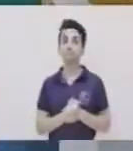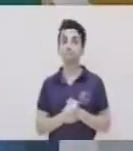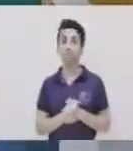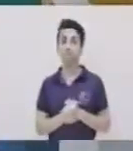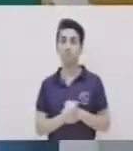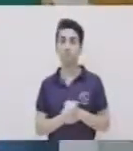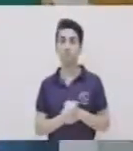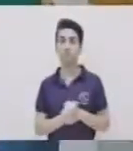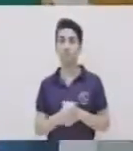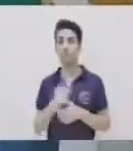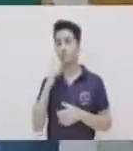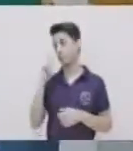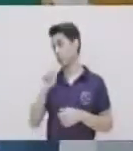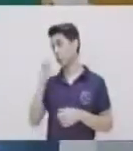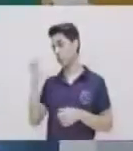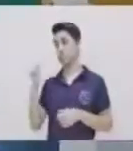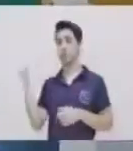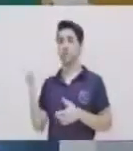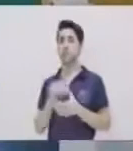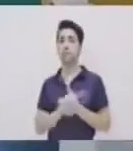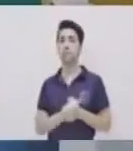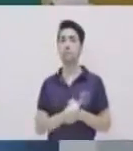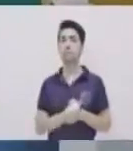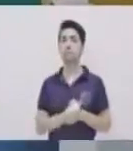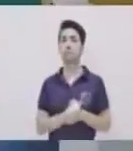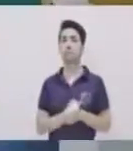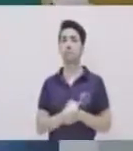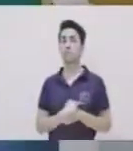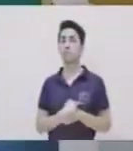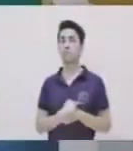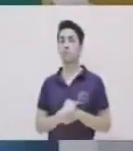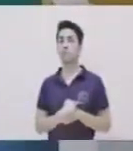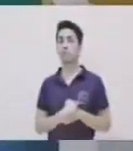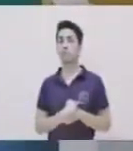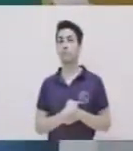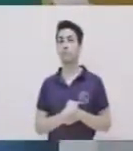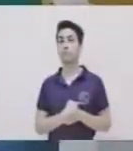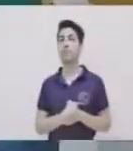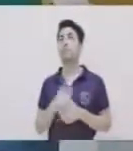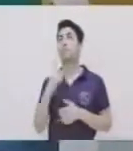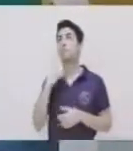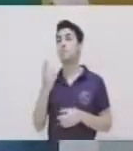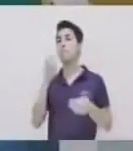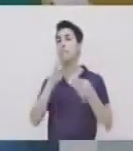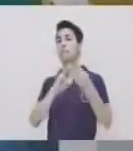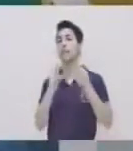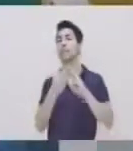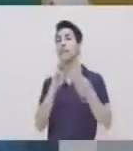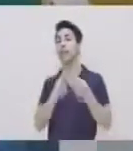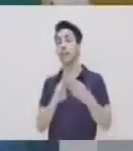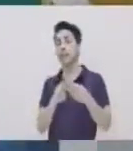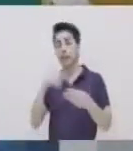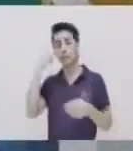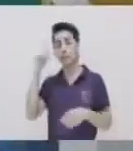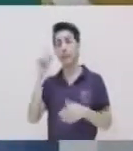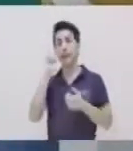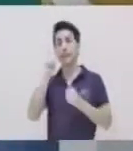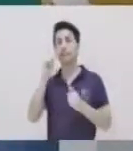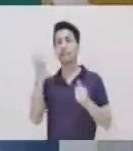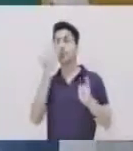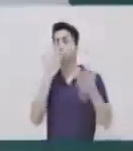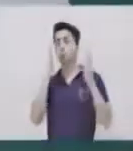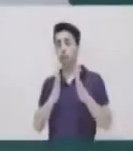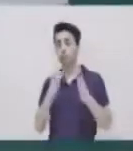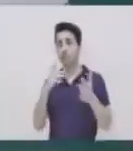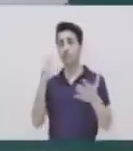ahora veamos con este otro problema. Las notas obtenidas en una prueba en matemática por 15